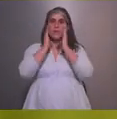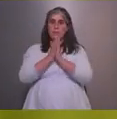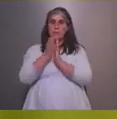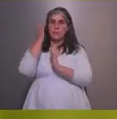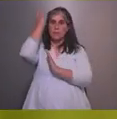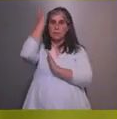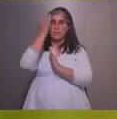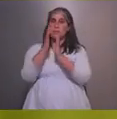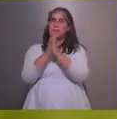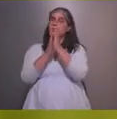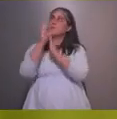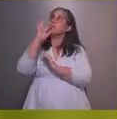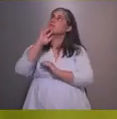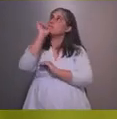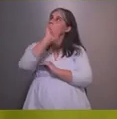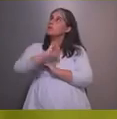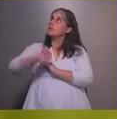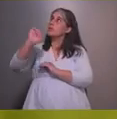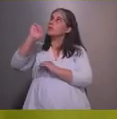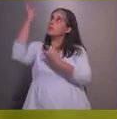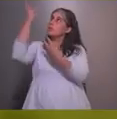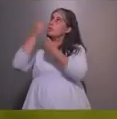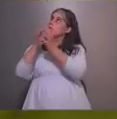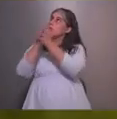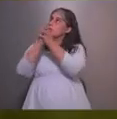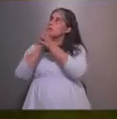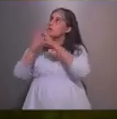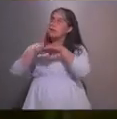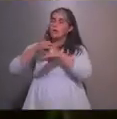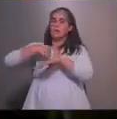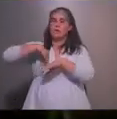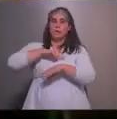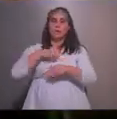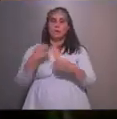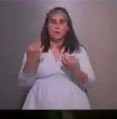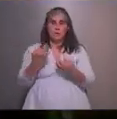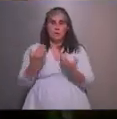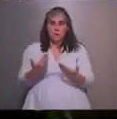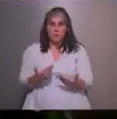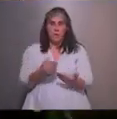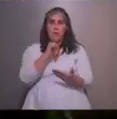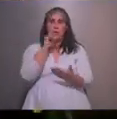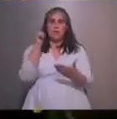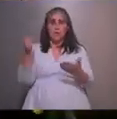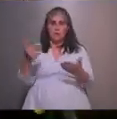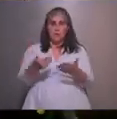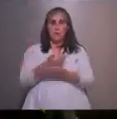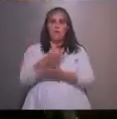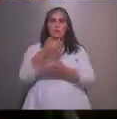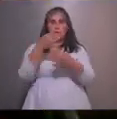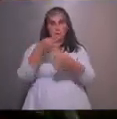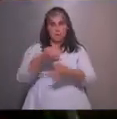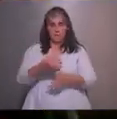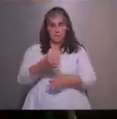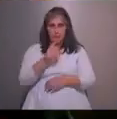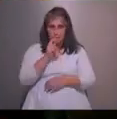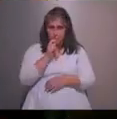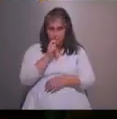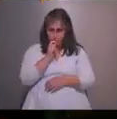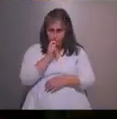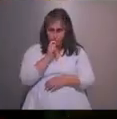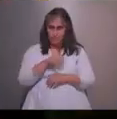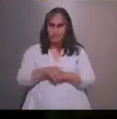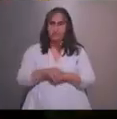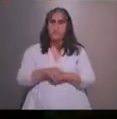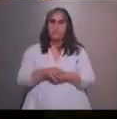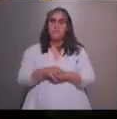Santa María, Mãe de Deus, rogai por nós, pecadores, agora e na hora da nossa morte. Amém.